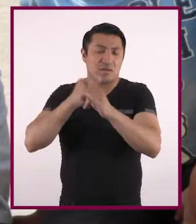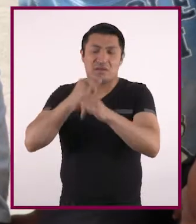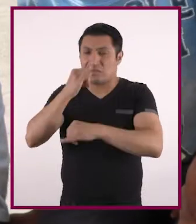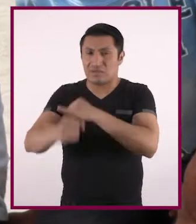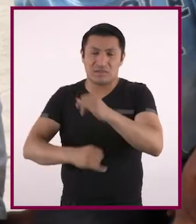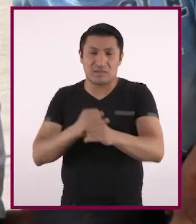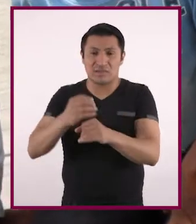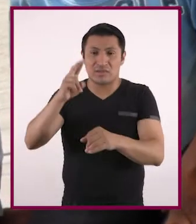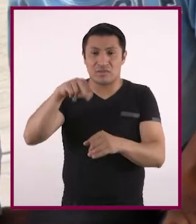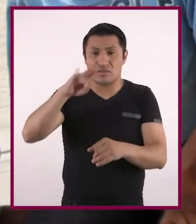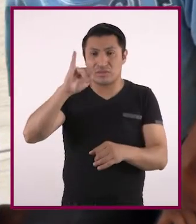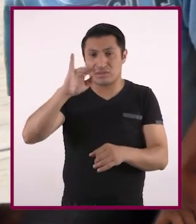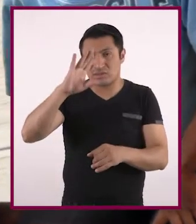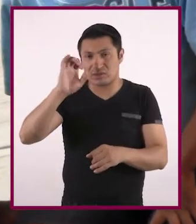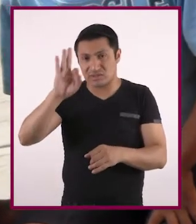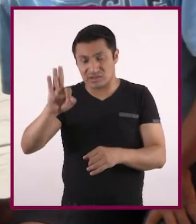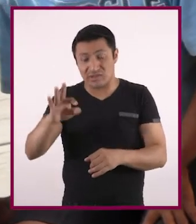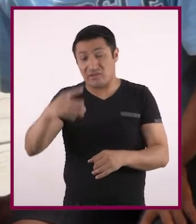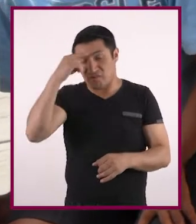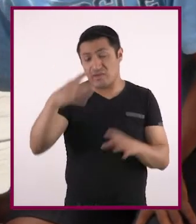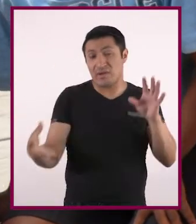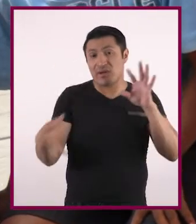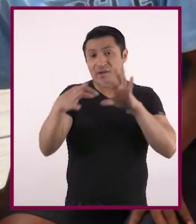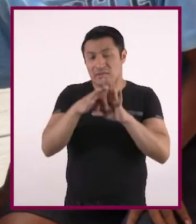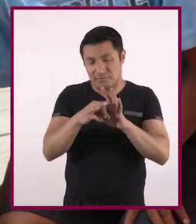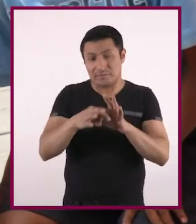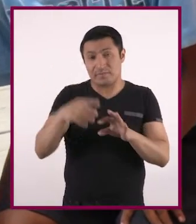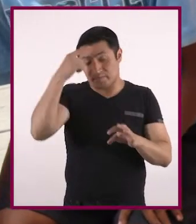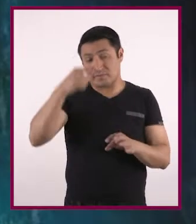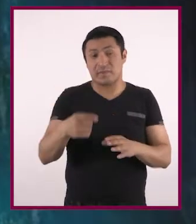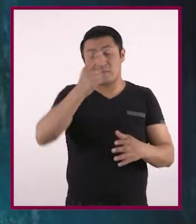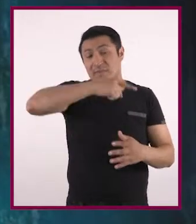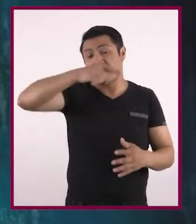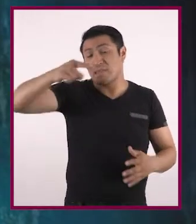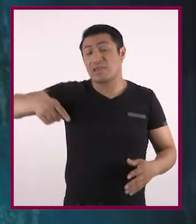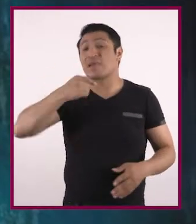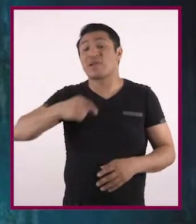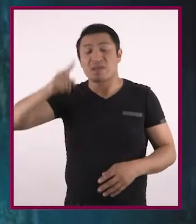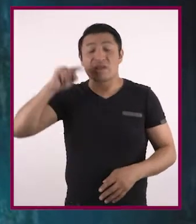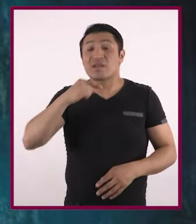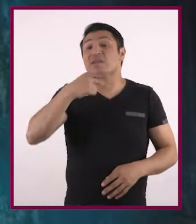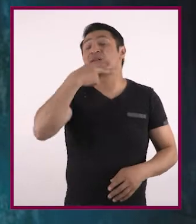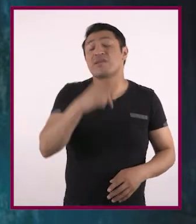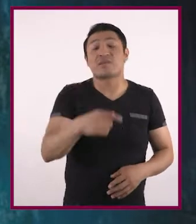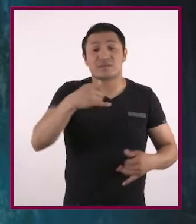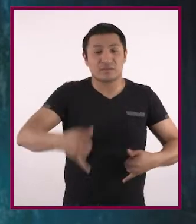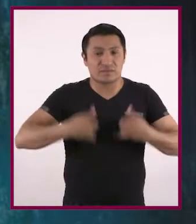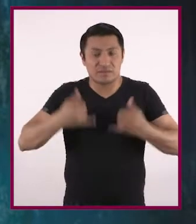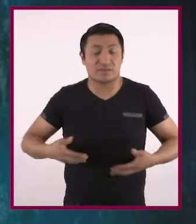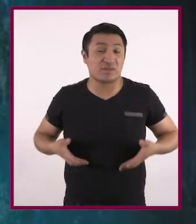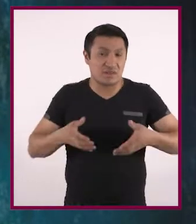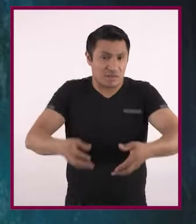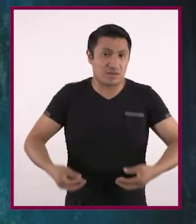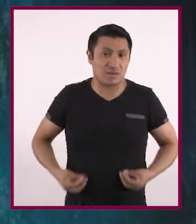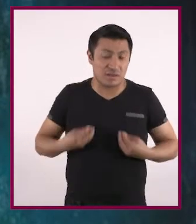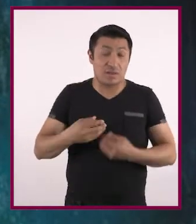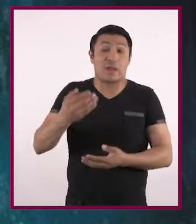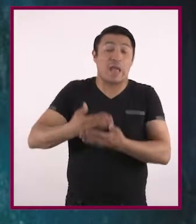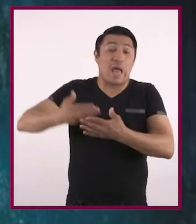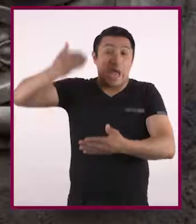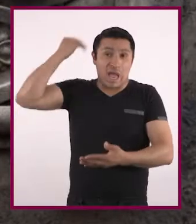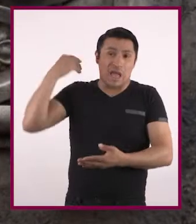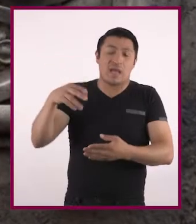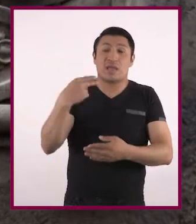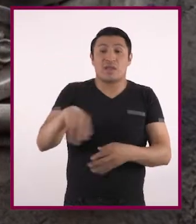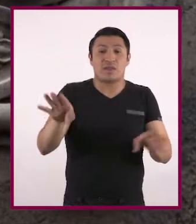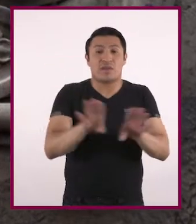internacionales como la UNICEF, para realizar un conteo de niñas, niños y adolescentes en situación de calle, que por cierto, en esa época